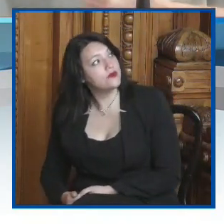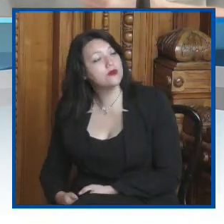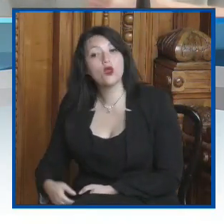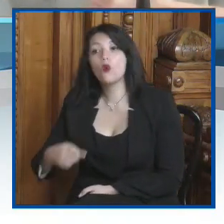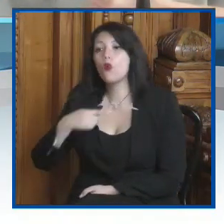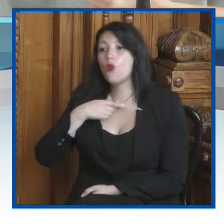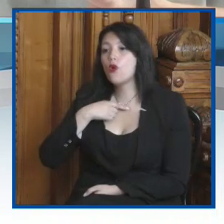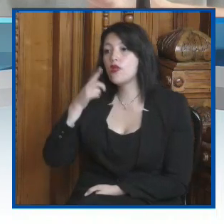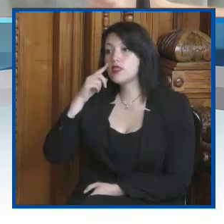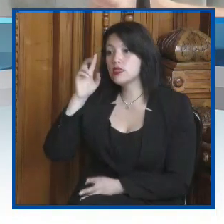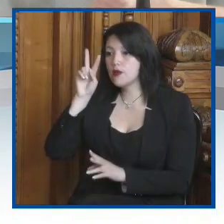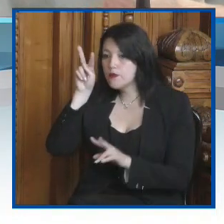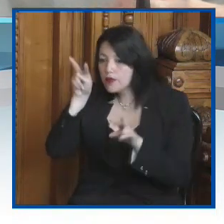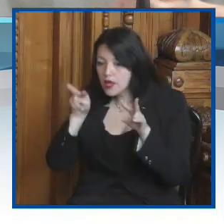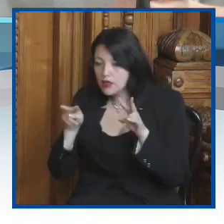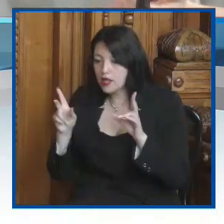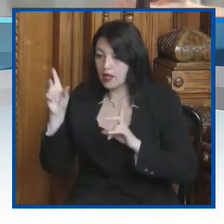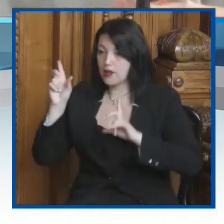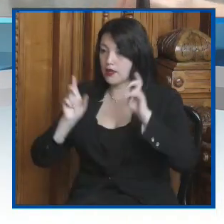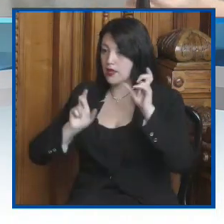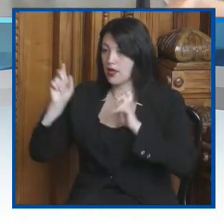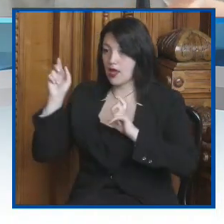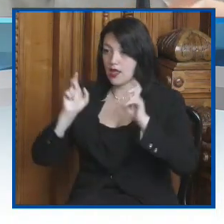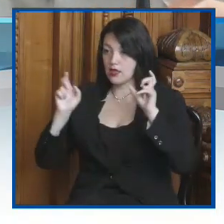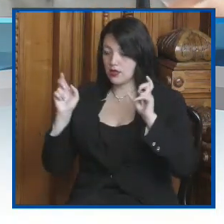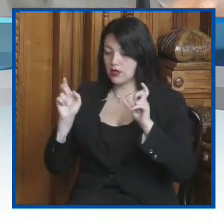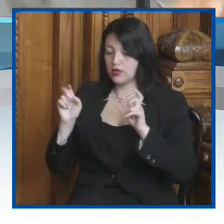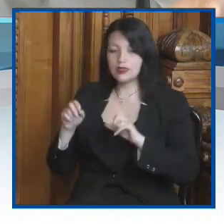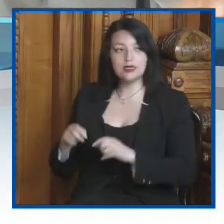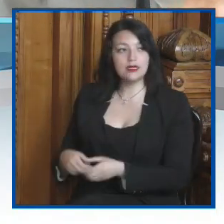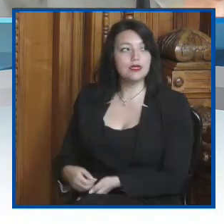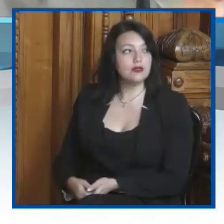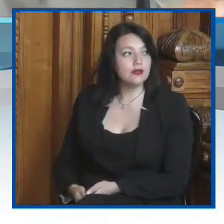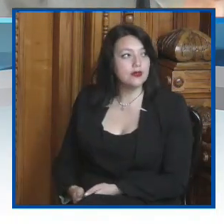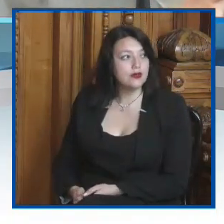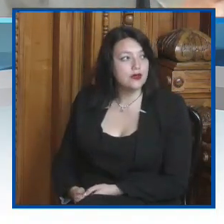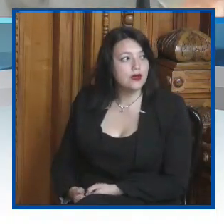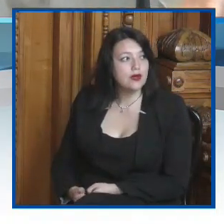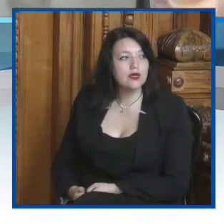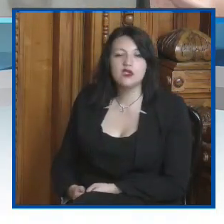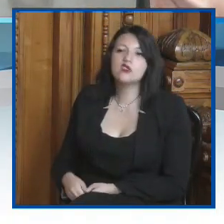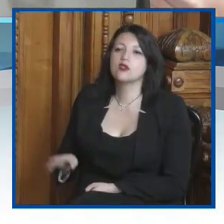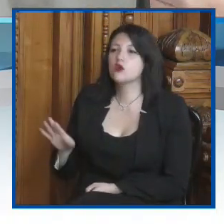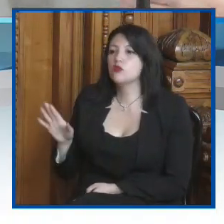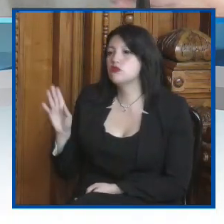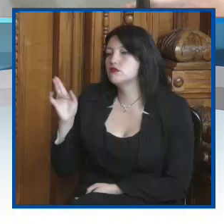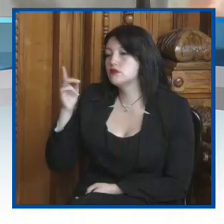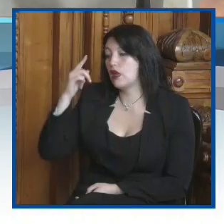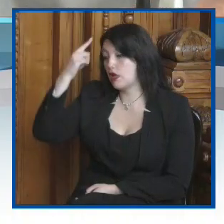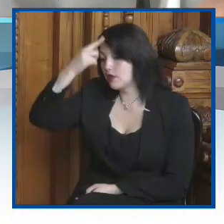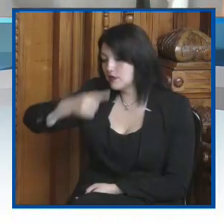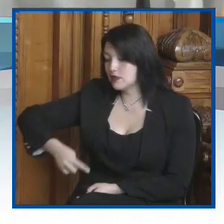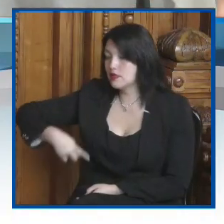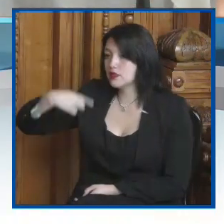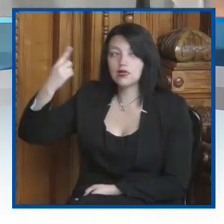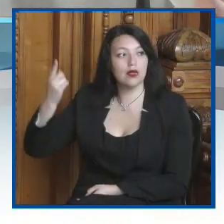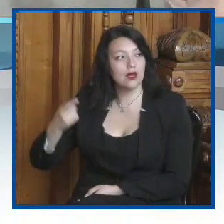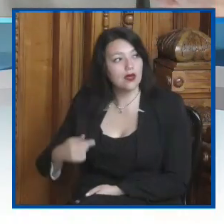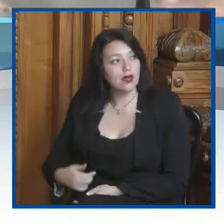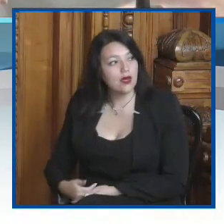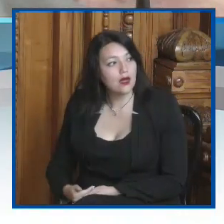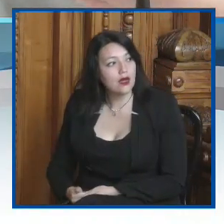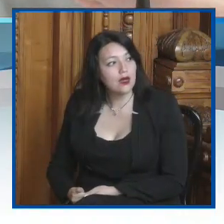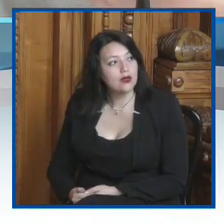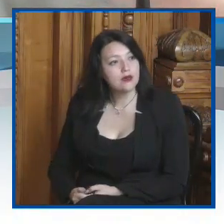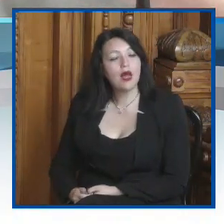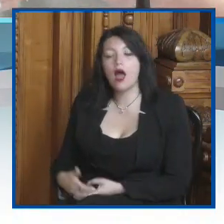gestos que hace la persona. Hay gente que te pone cara rara cuando le estás hablando como que no le entendés nada. Hay gente que te hace así. Es decir,